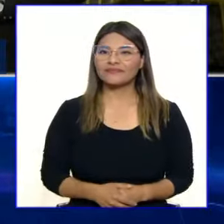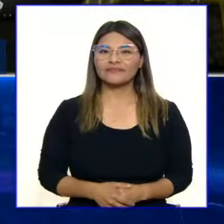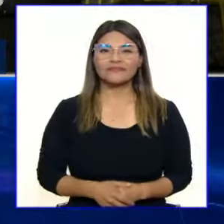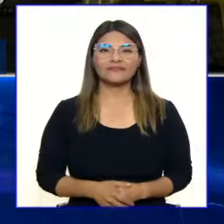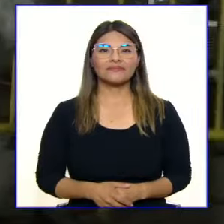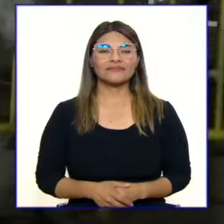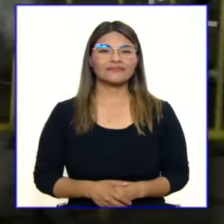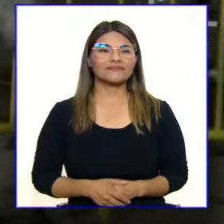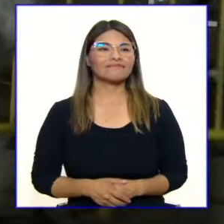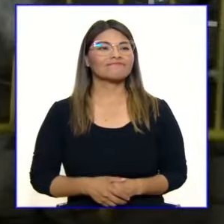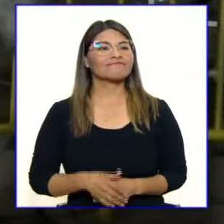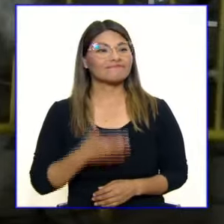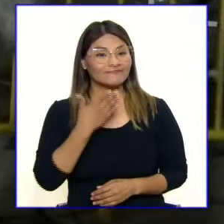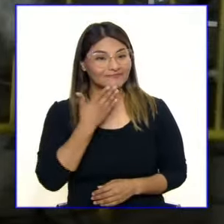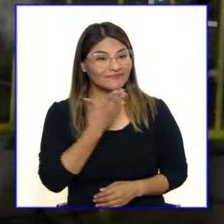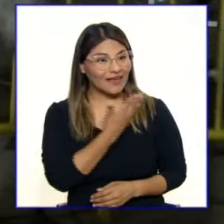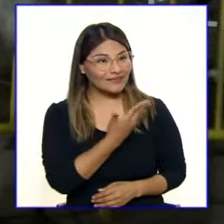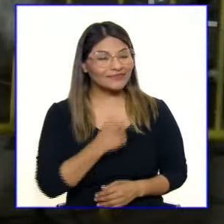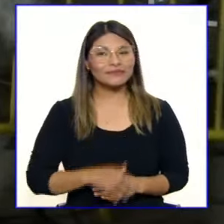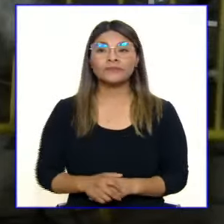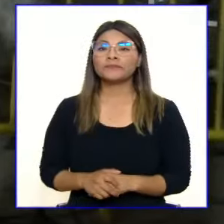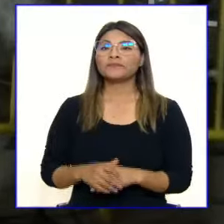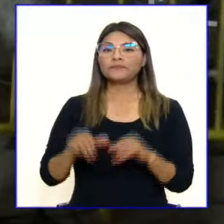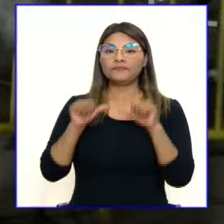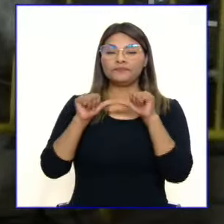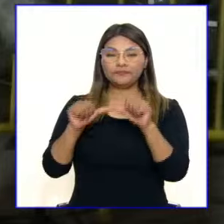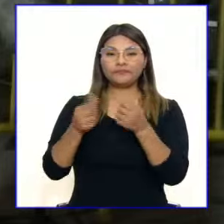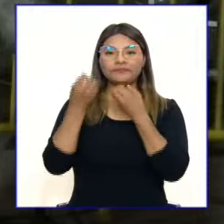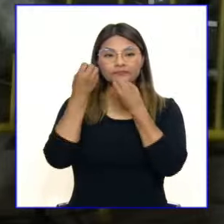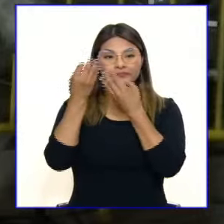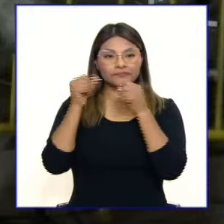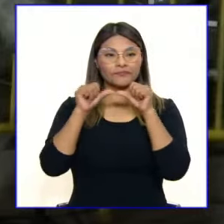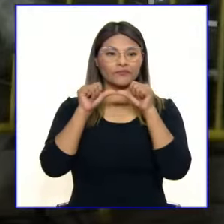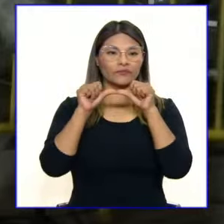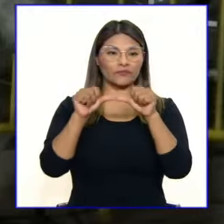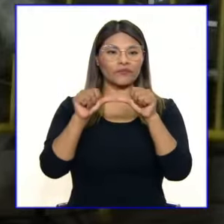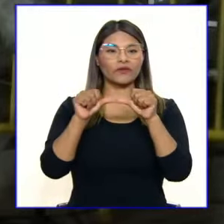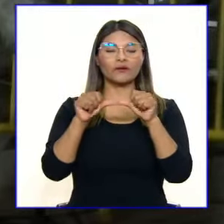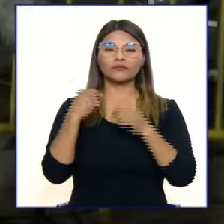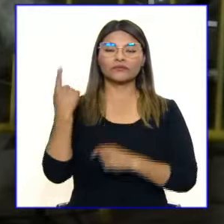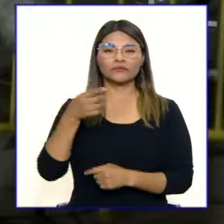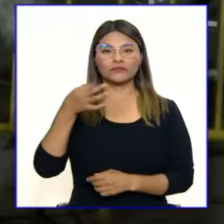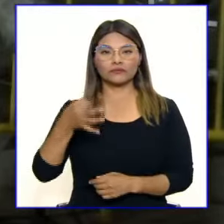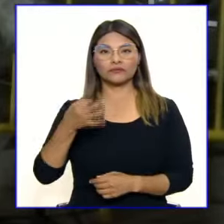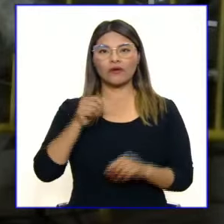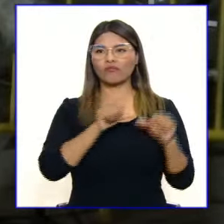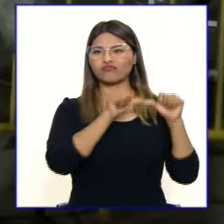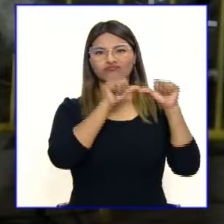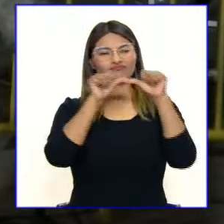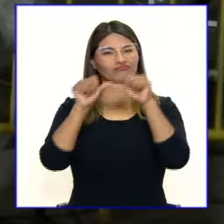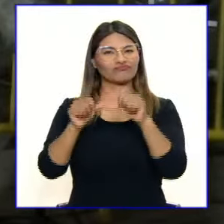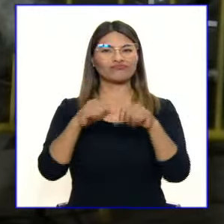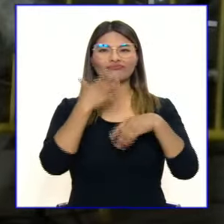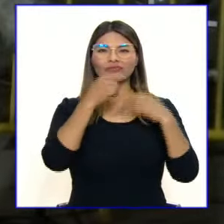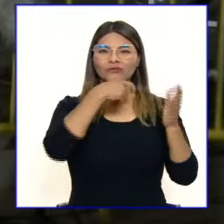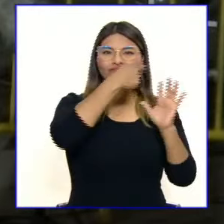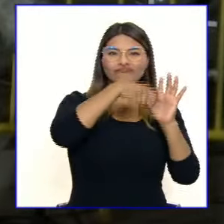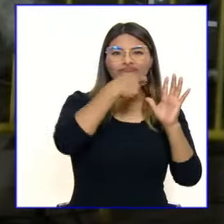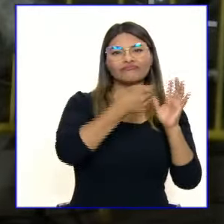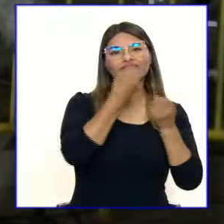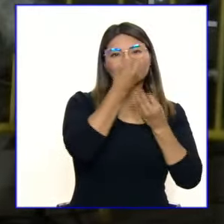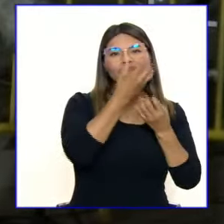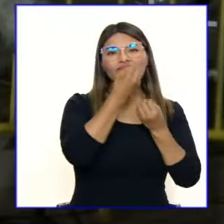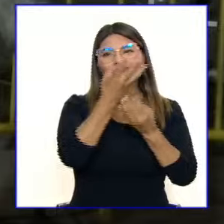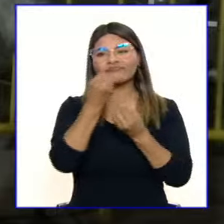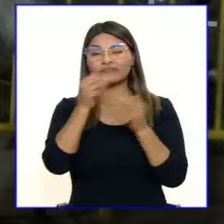Gracias, Alex Vigo. Muy buenas noches. Continuamos con esta transmisión extraordinaria e ininterrumpida con respecto al